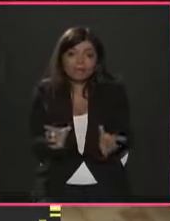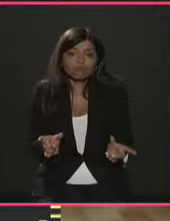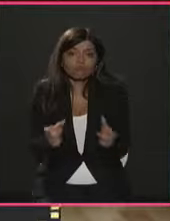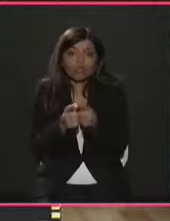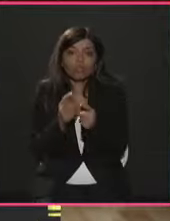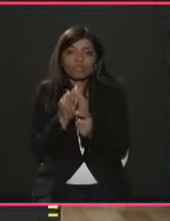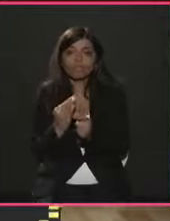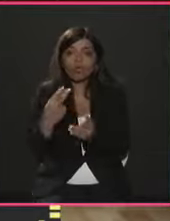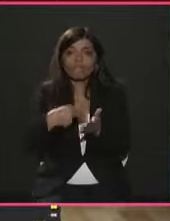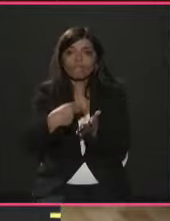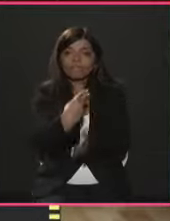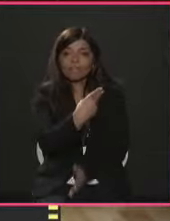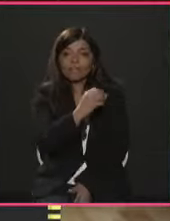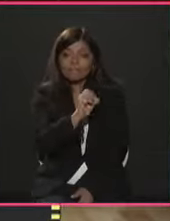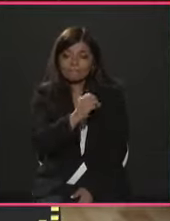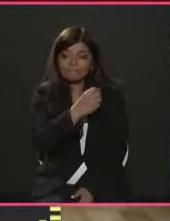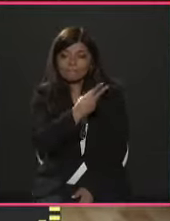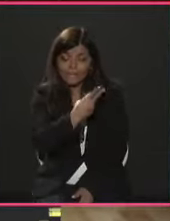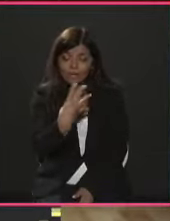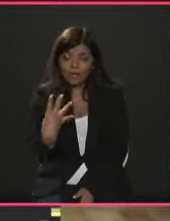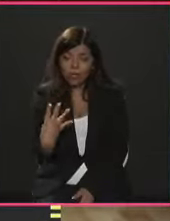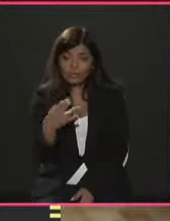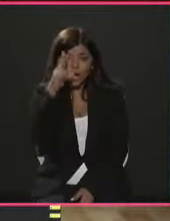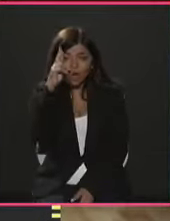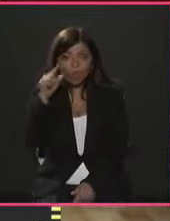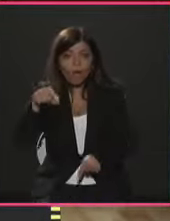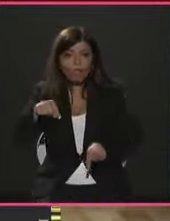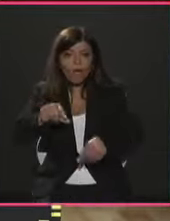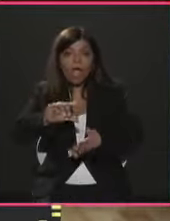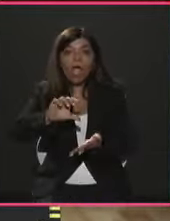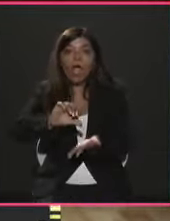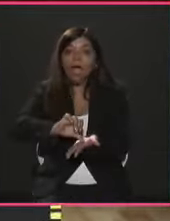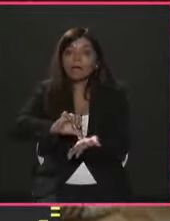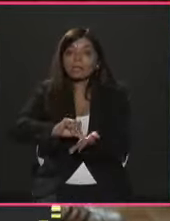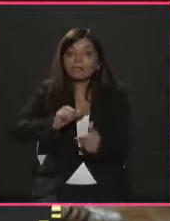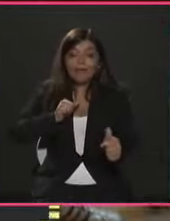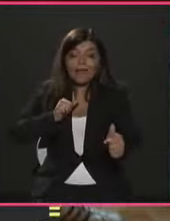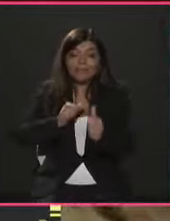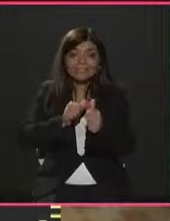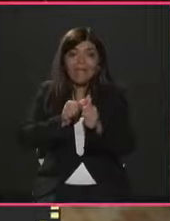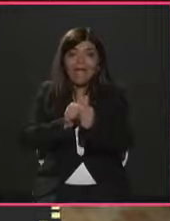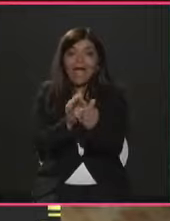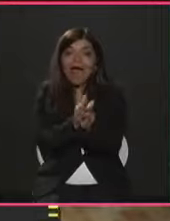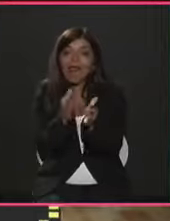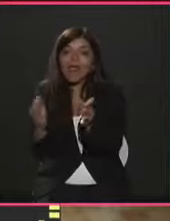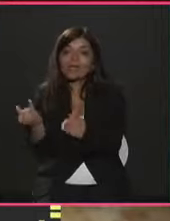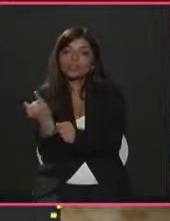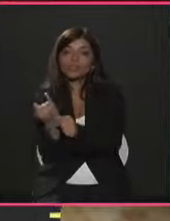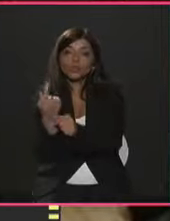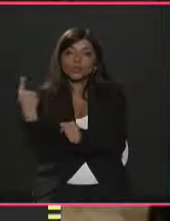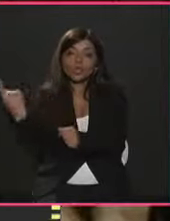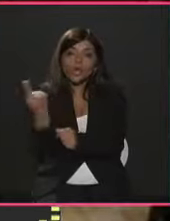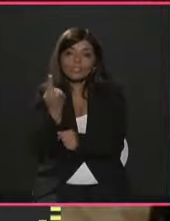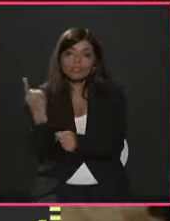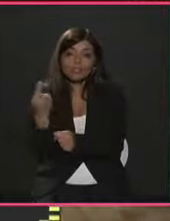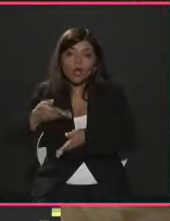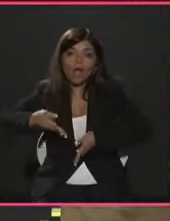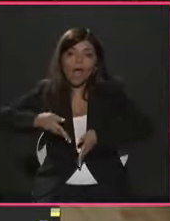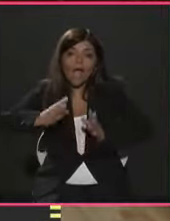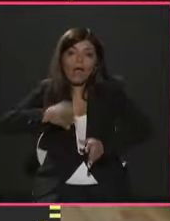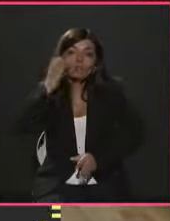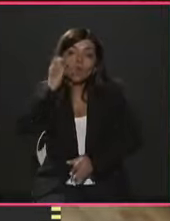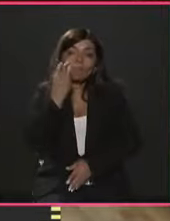futuro 2024 Recuerden que estamos en un lugar sumamente céntrico al lado del Instituto Nacional Arturo prat